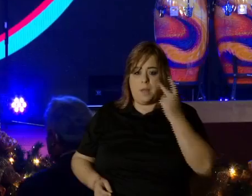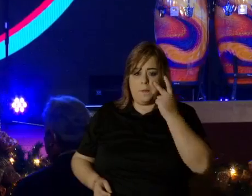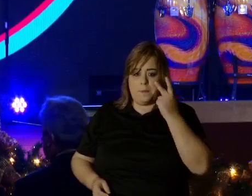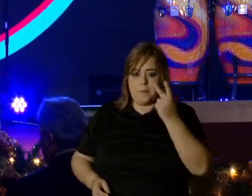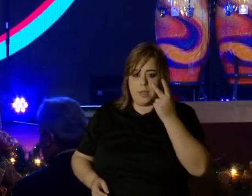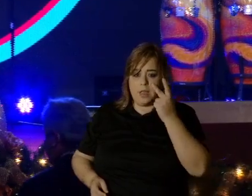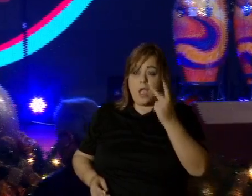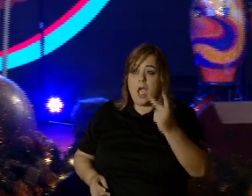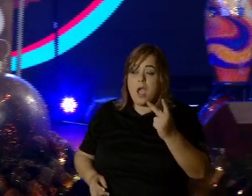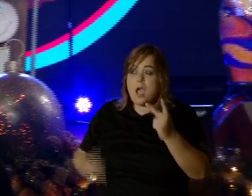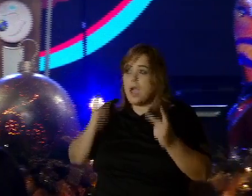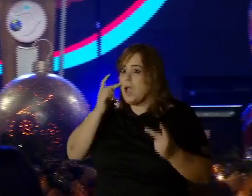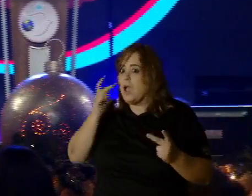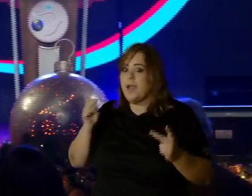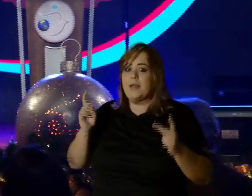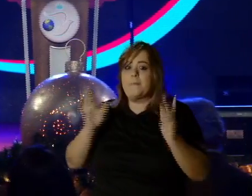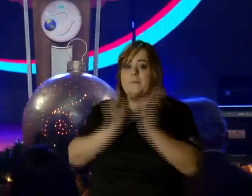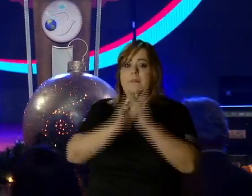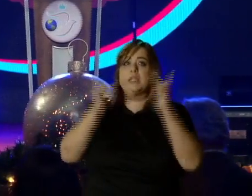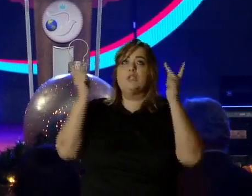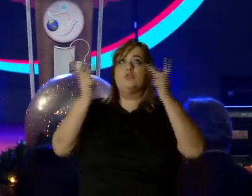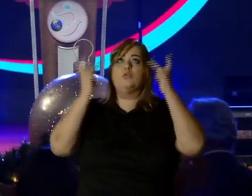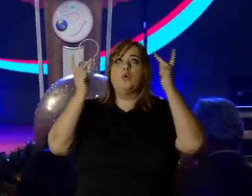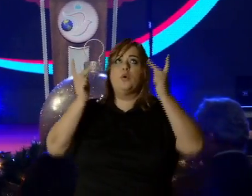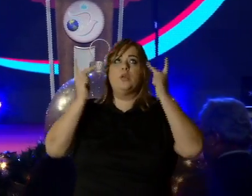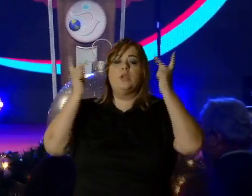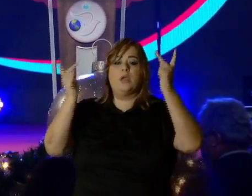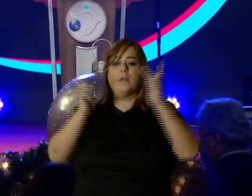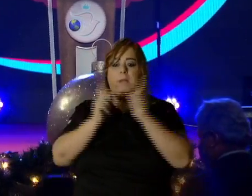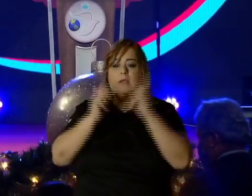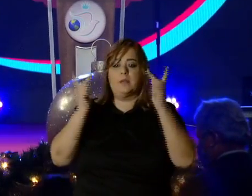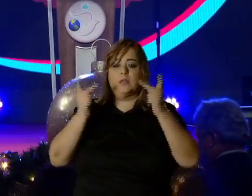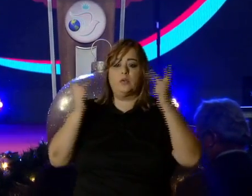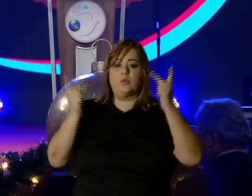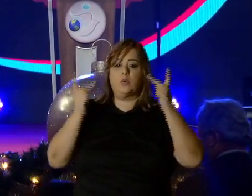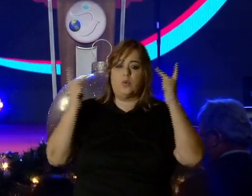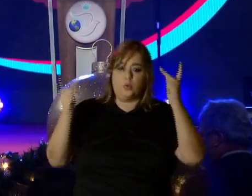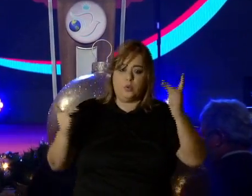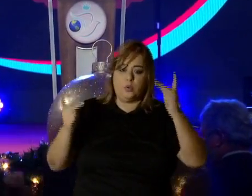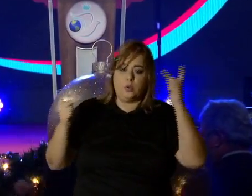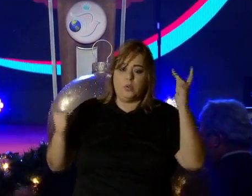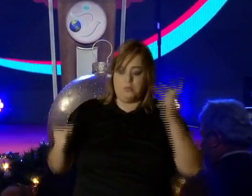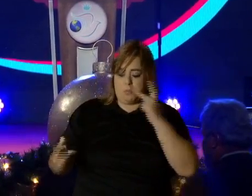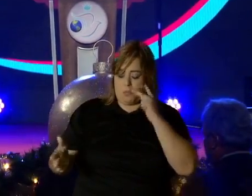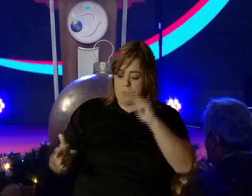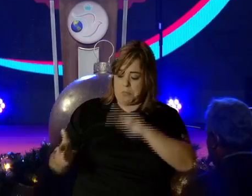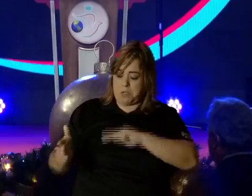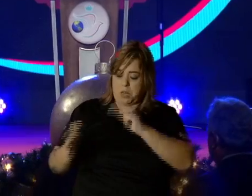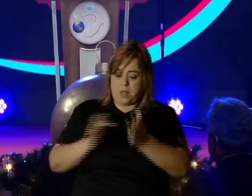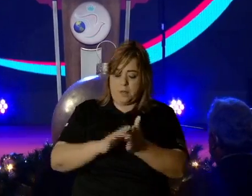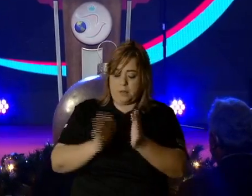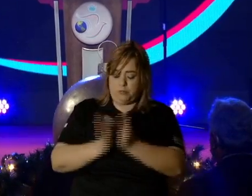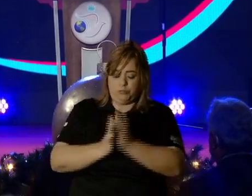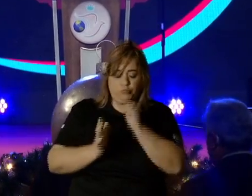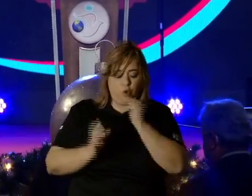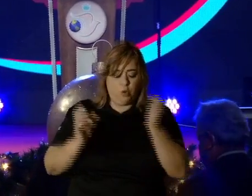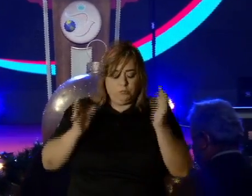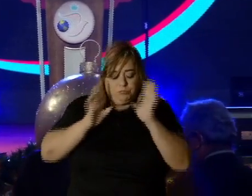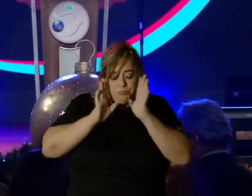el final. Dice victoria, victoria, victoria, victoria. Mira el libreto. No estés triste.